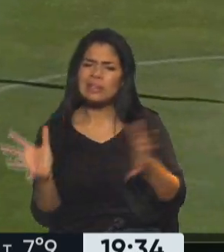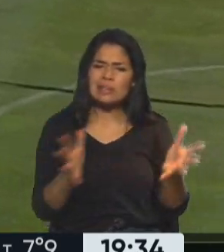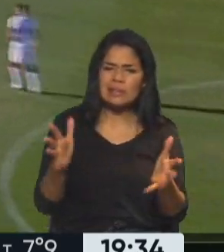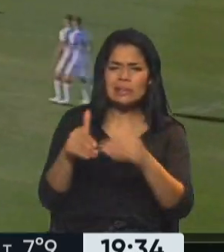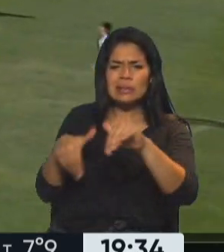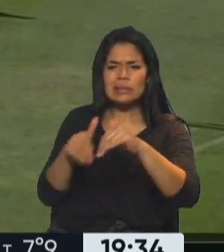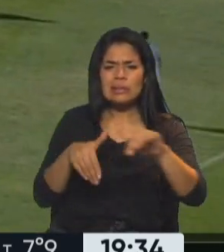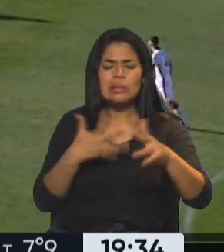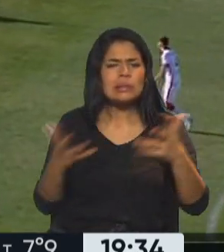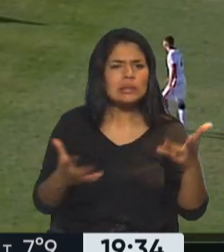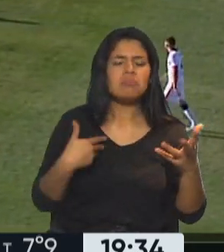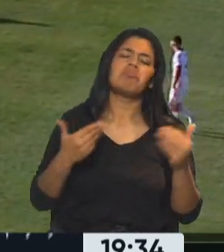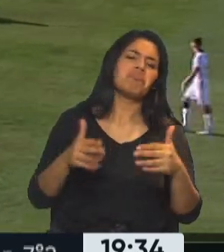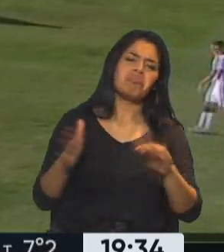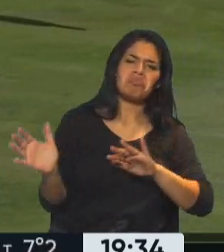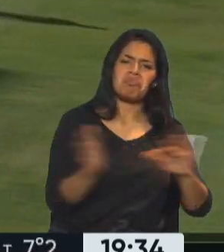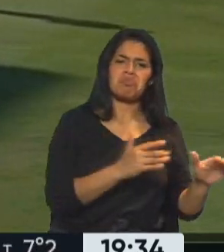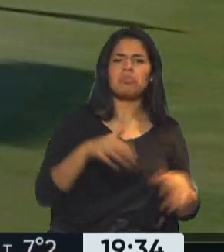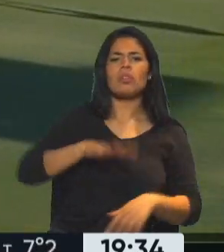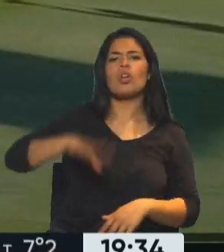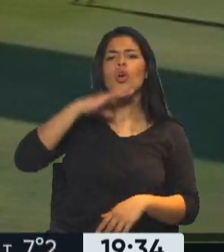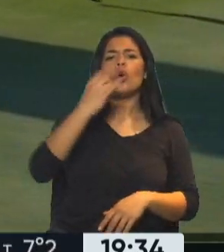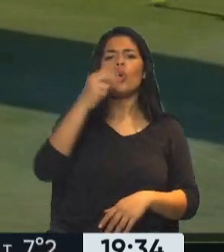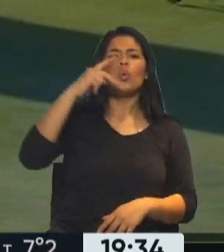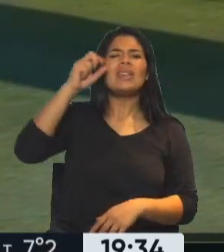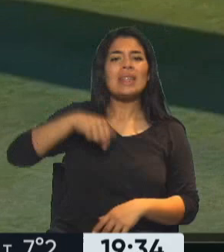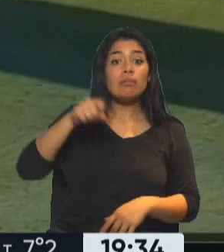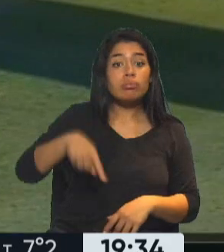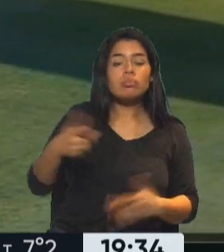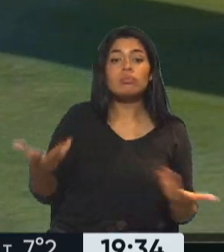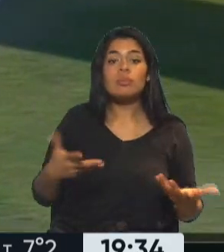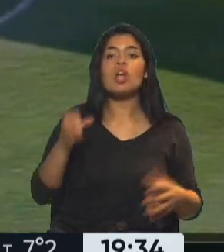importó. En Junín por ahora, Sarmiento le está ganando